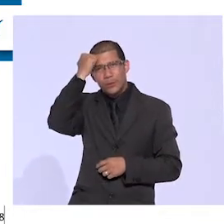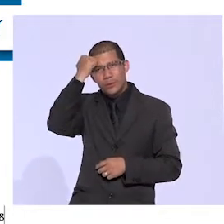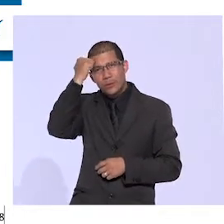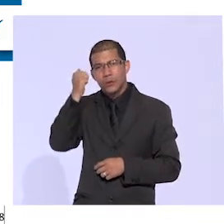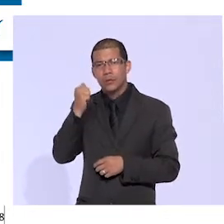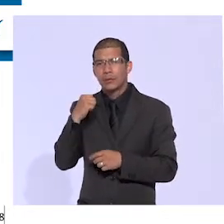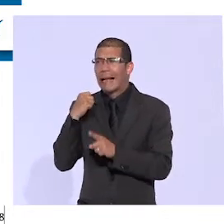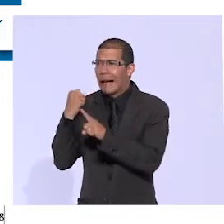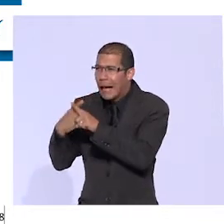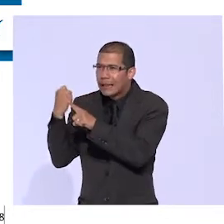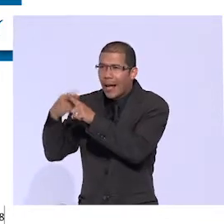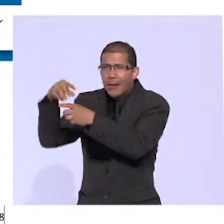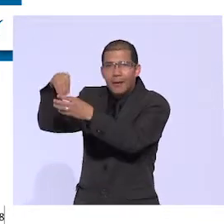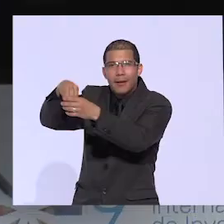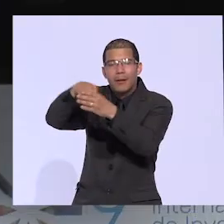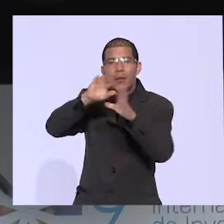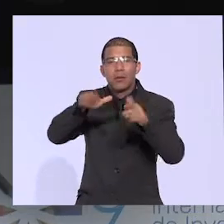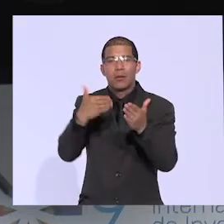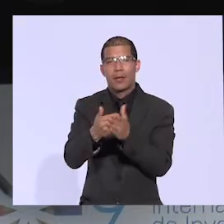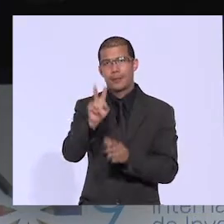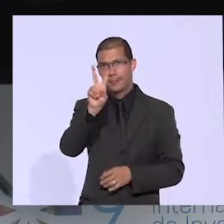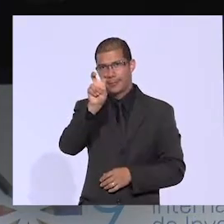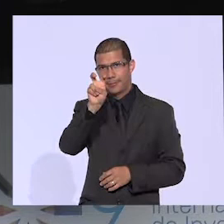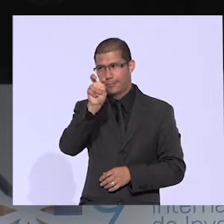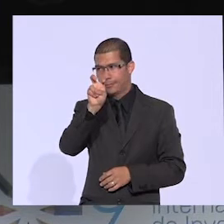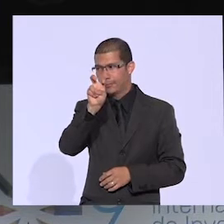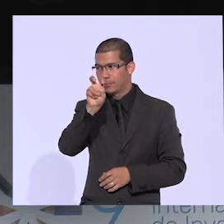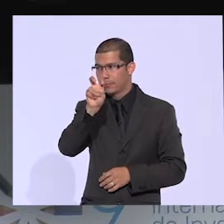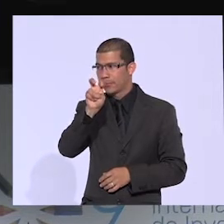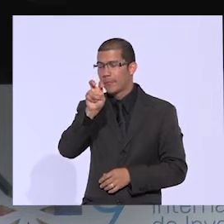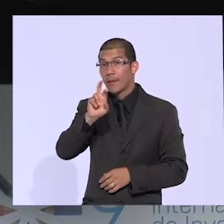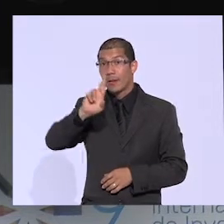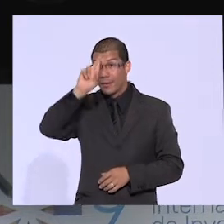7 centros educativos, mientras que en la República Dominicana es la mitad.